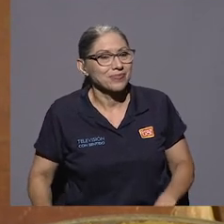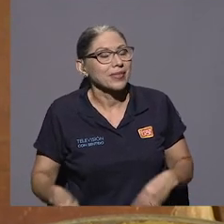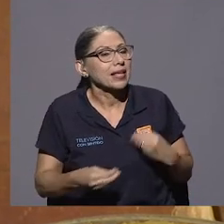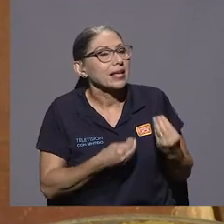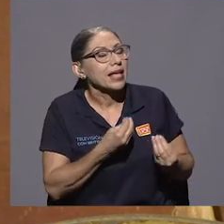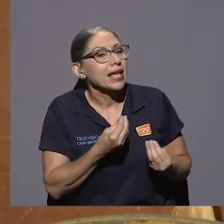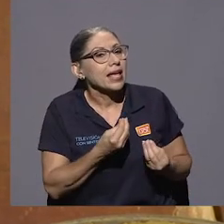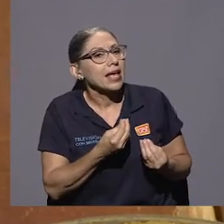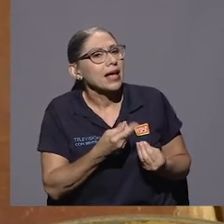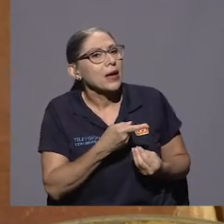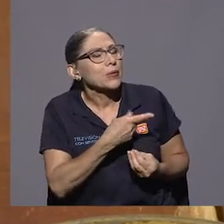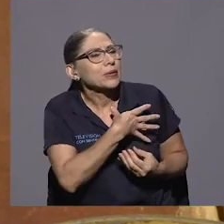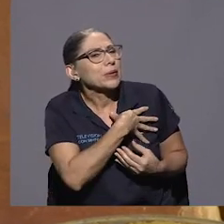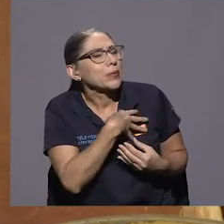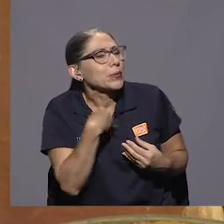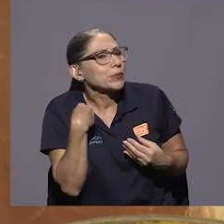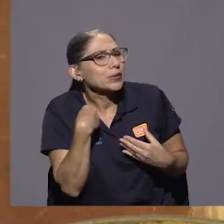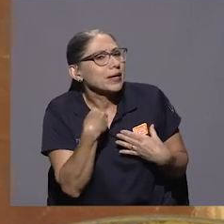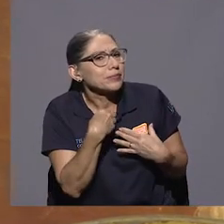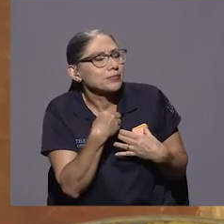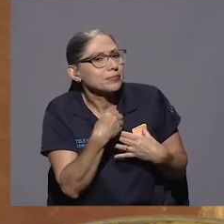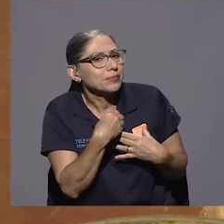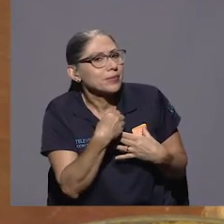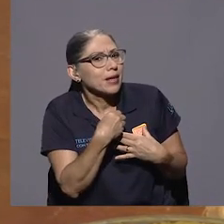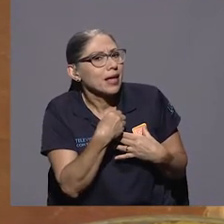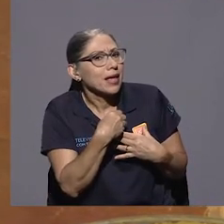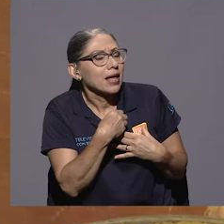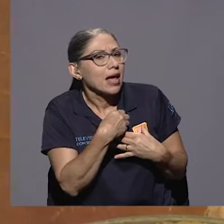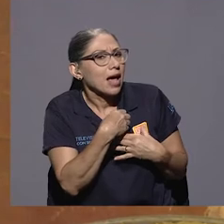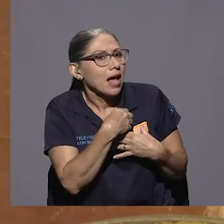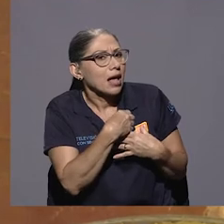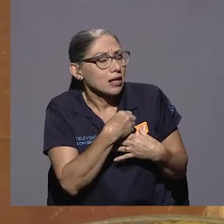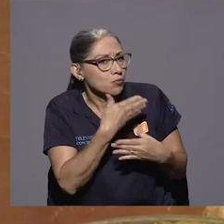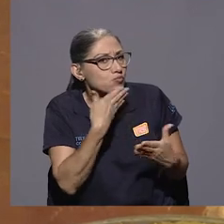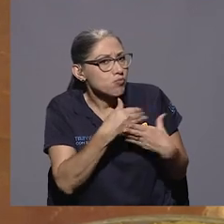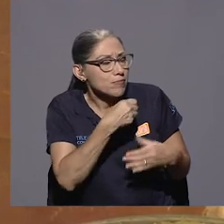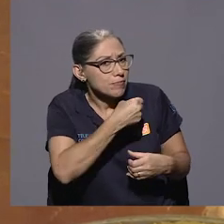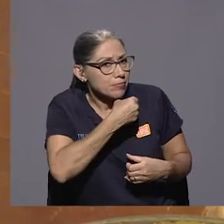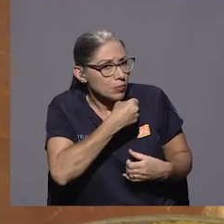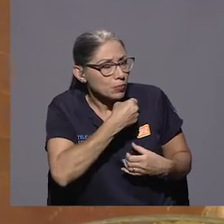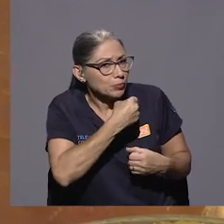Cada vez es más difícil hacer un buen periodismo,